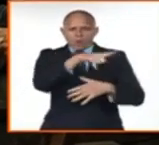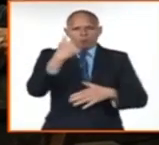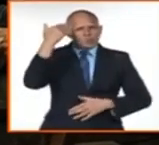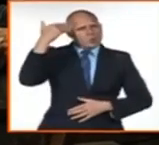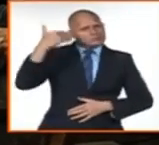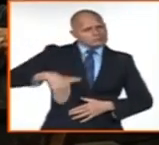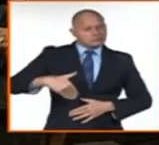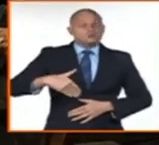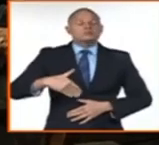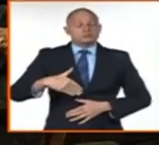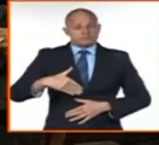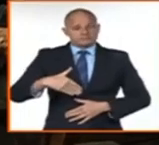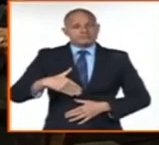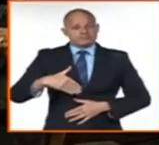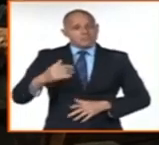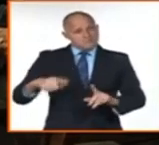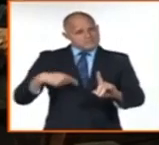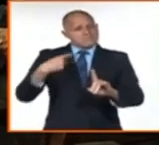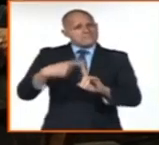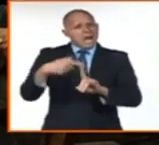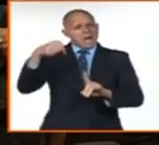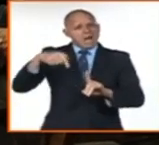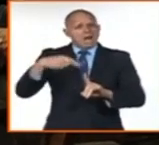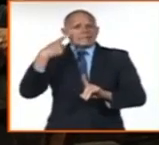aguantar también a partir de cómo se manejan